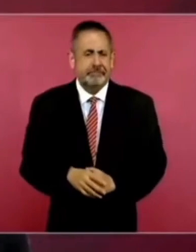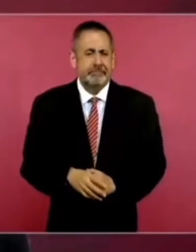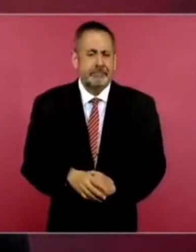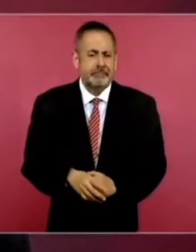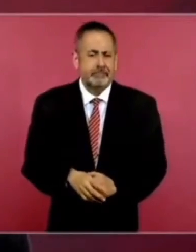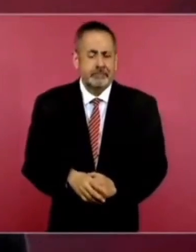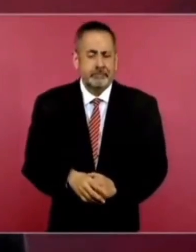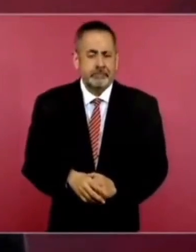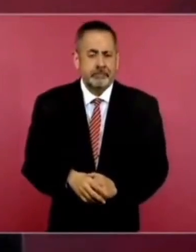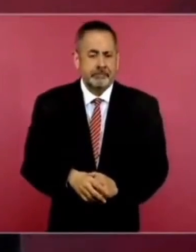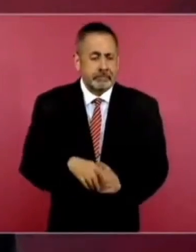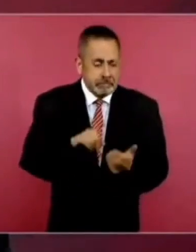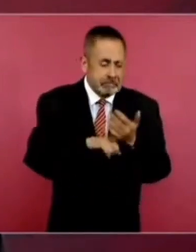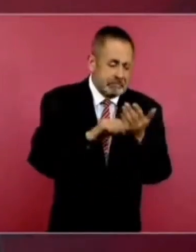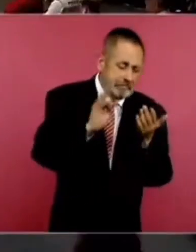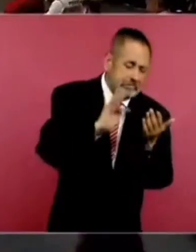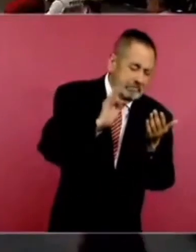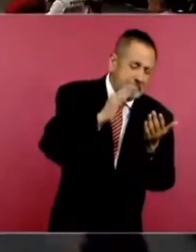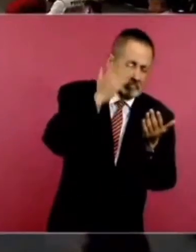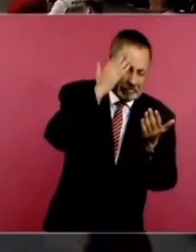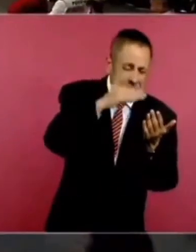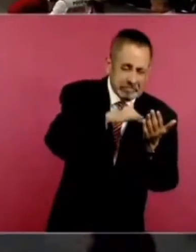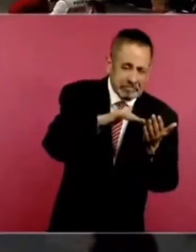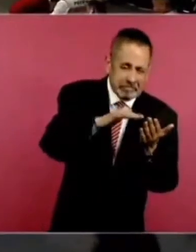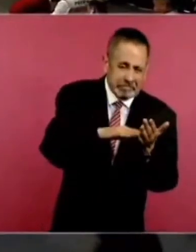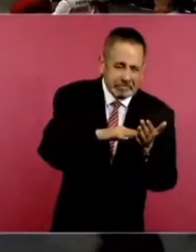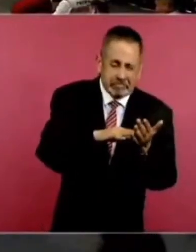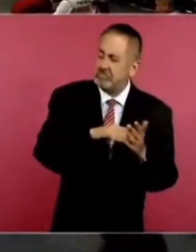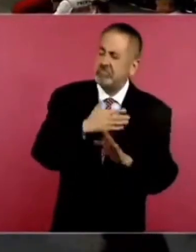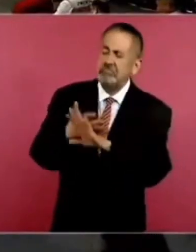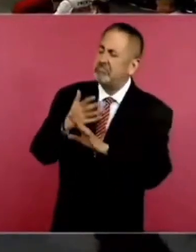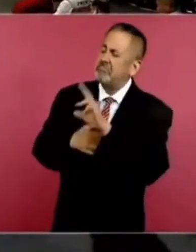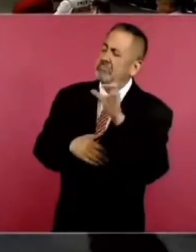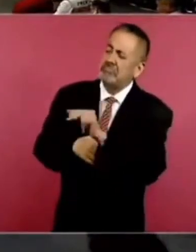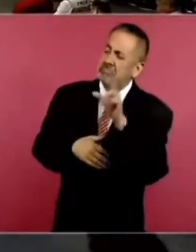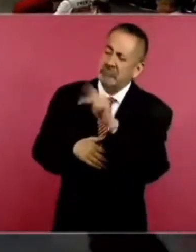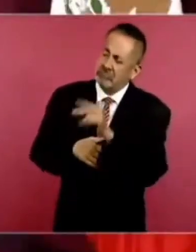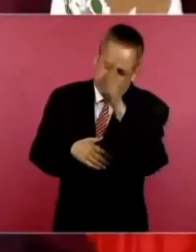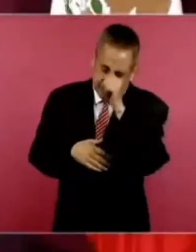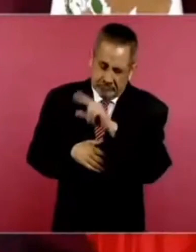O si lo saben, están en contra.